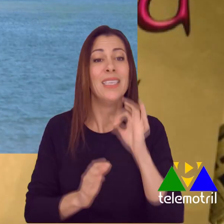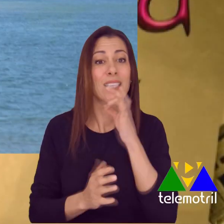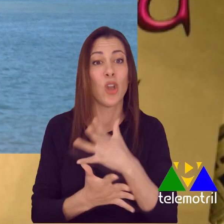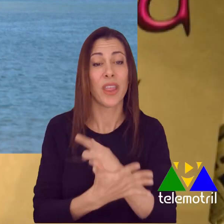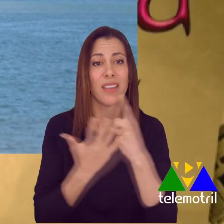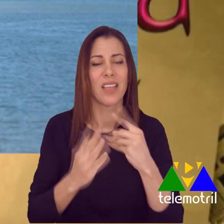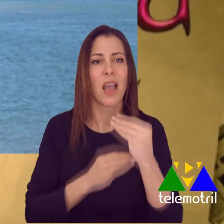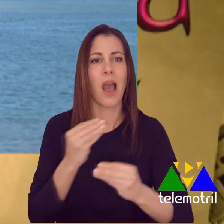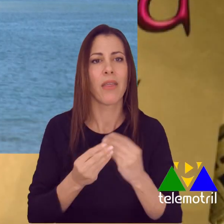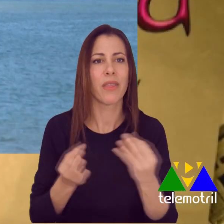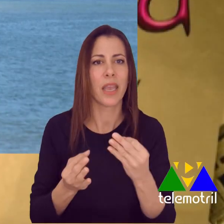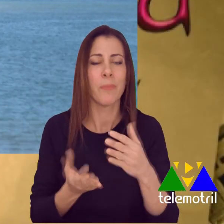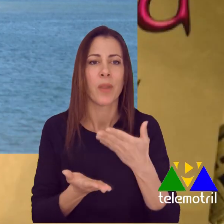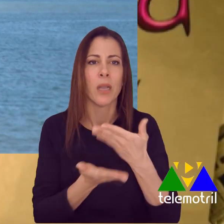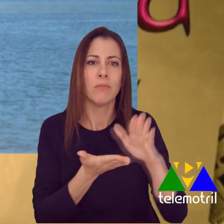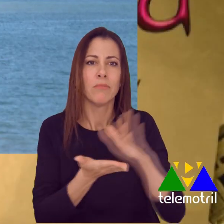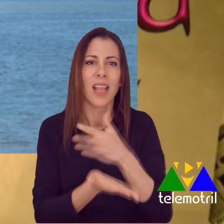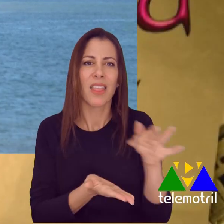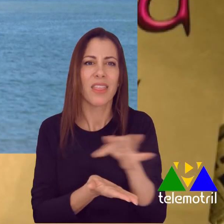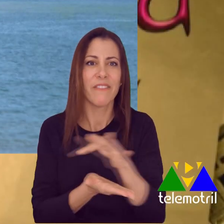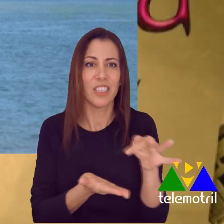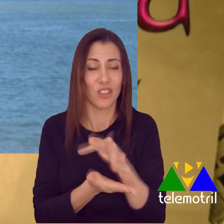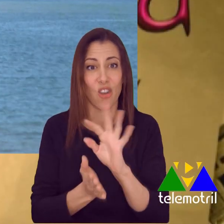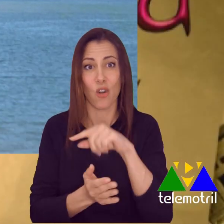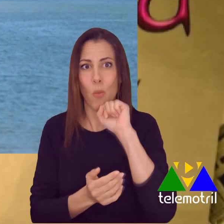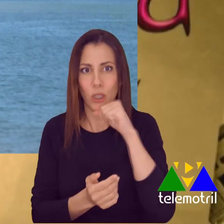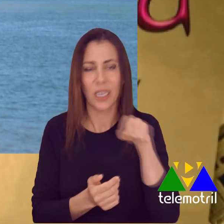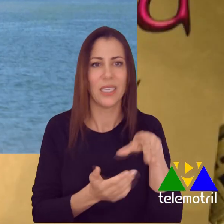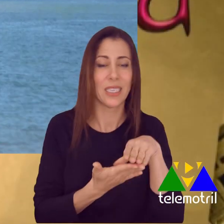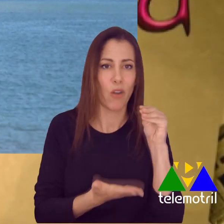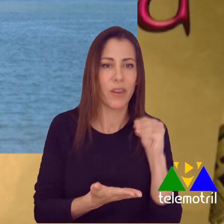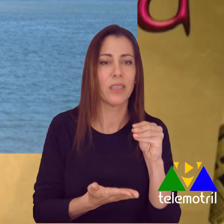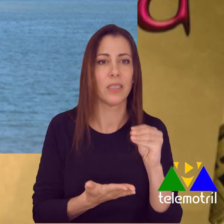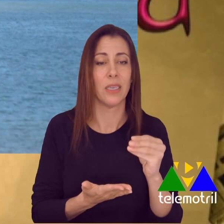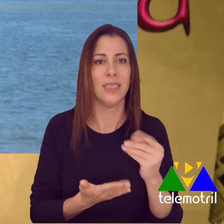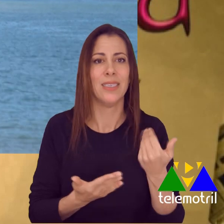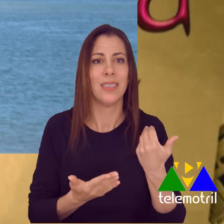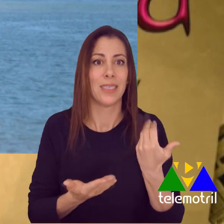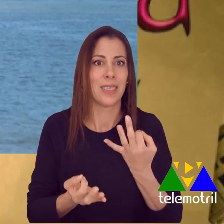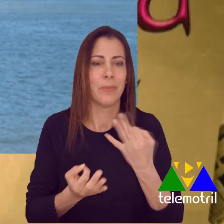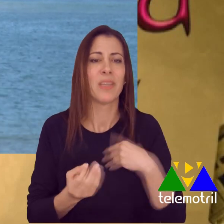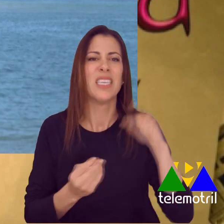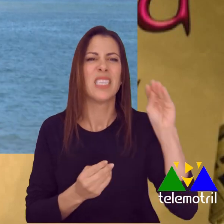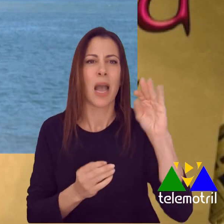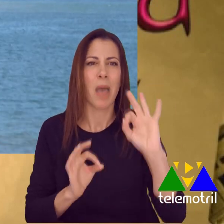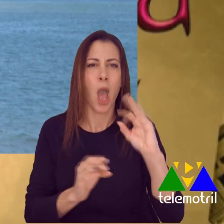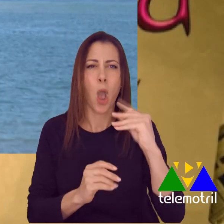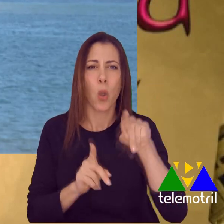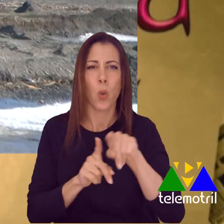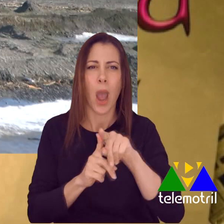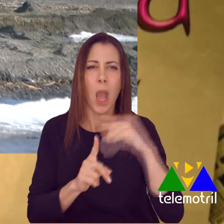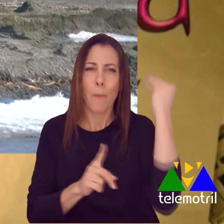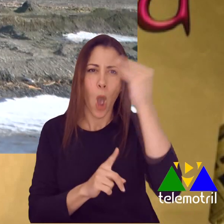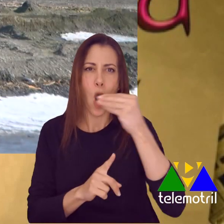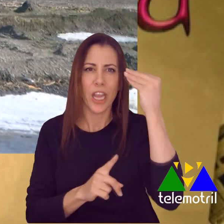cuando se hace la división del término de Motril y Salobreña, donde llaman a moriscos para que sean testigos